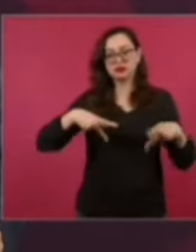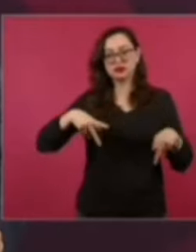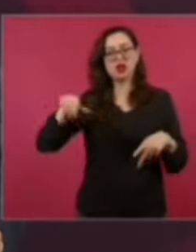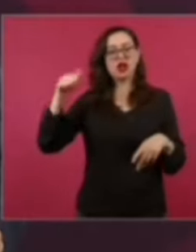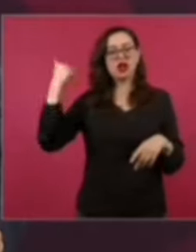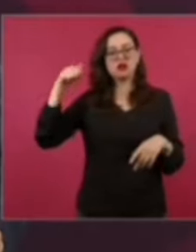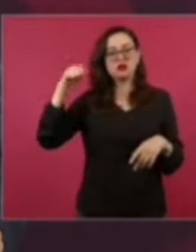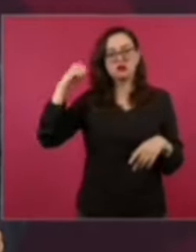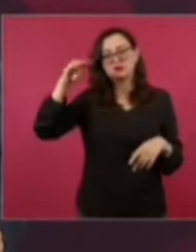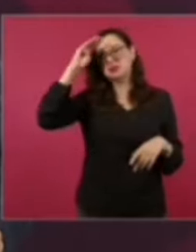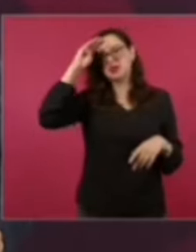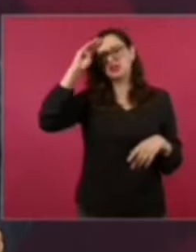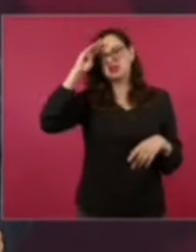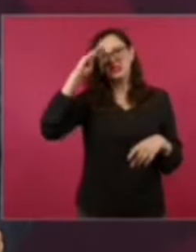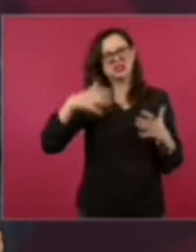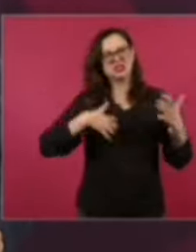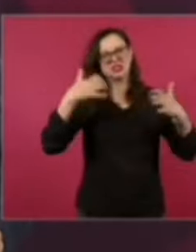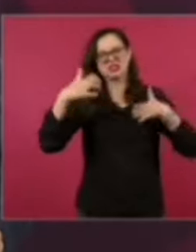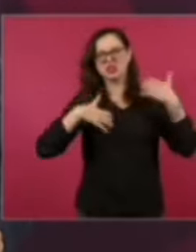iba a rebelarse, ¿no?